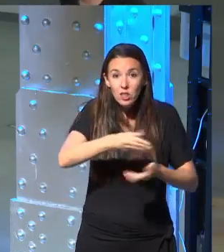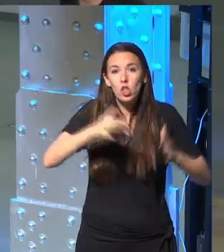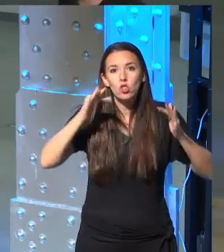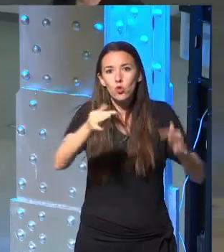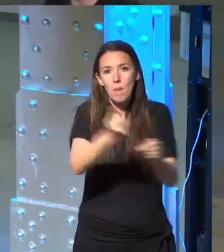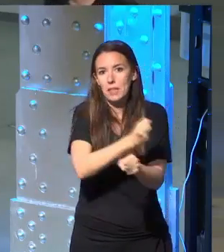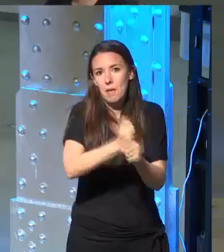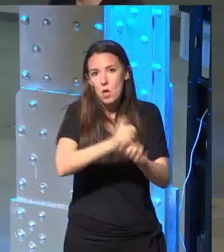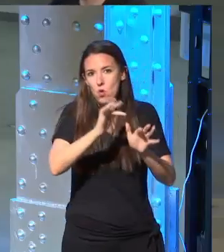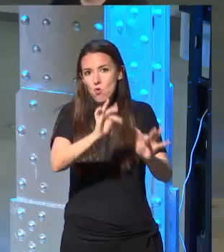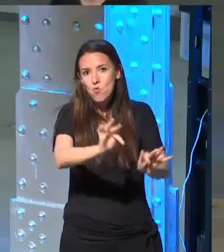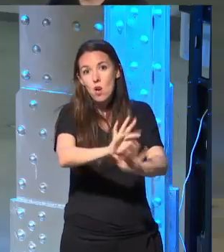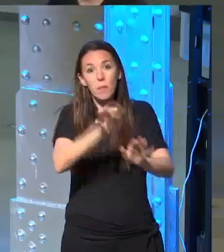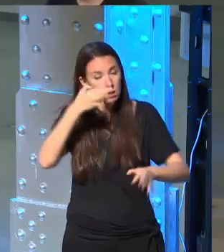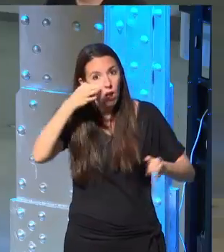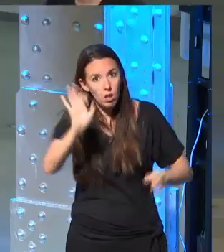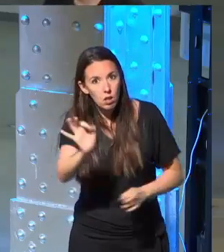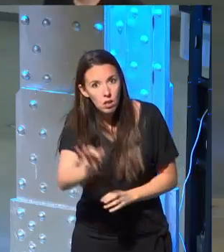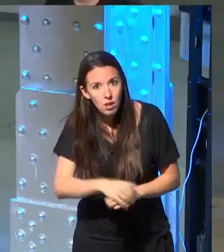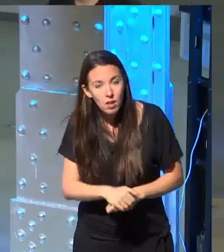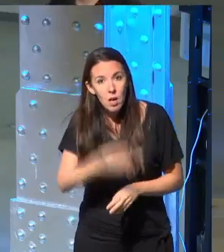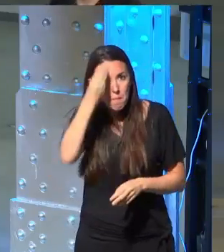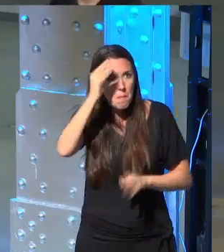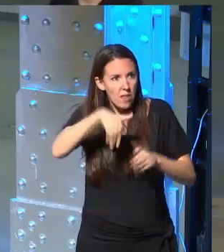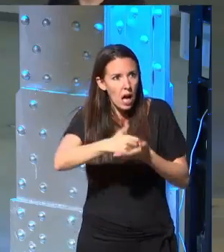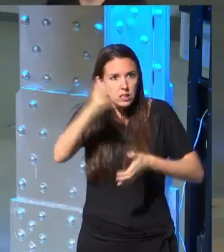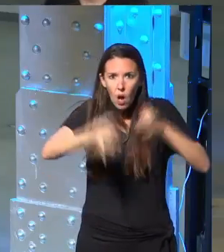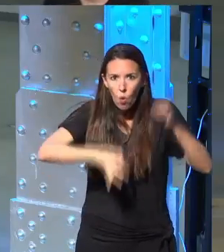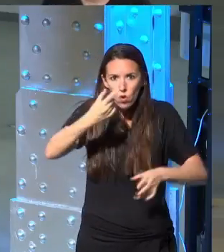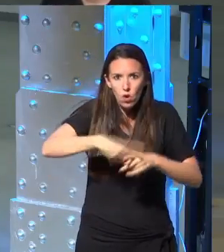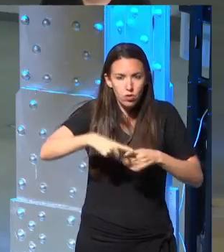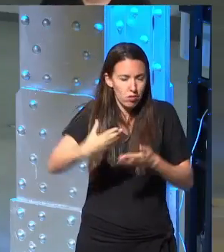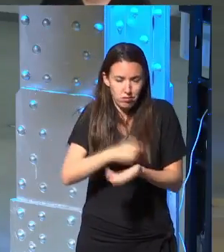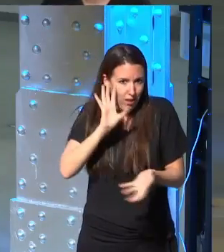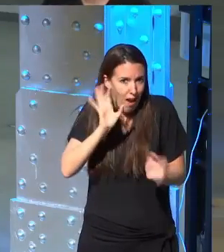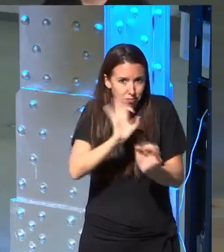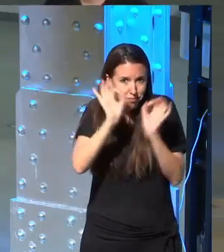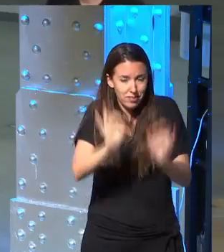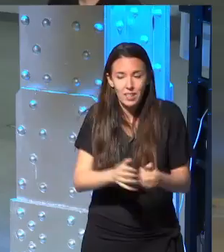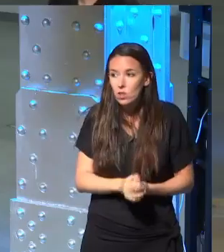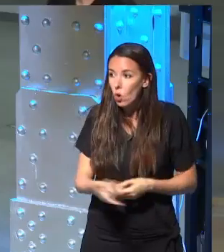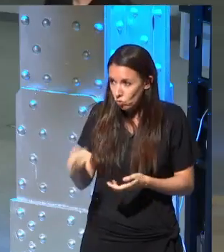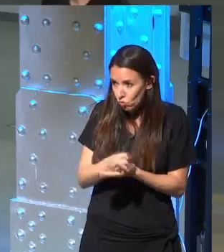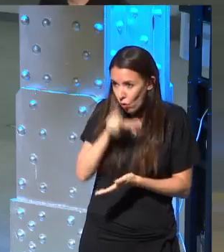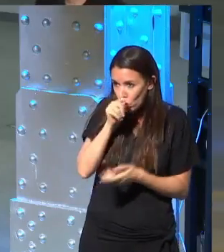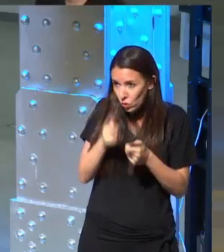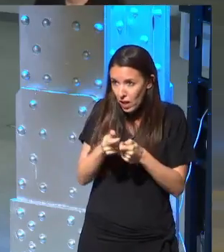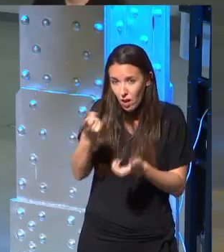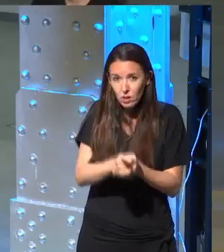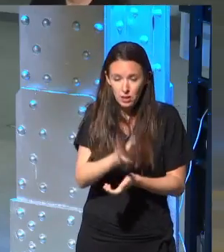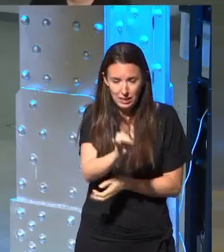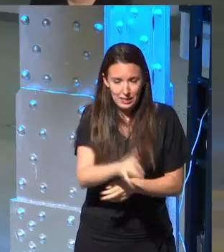televisión. ¡Qué bien! Esto es cierto. De esperanzas. Creo que hubo juicios y todo, o sea, una locura. Y tú has vuelto a tuitear, ¿no? Yo de momento he vuelto a